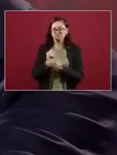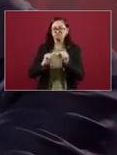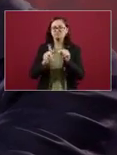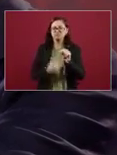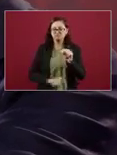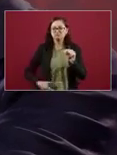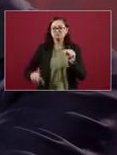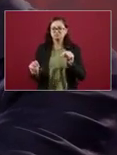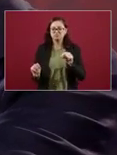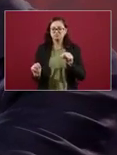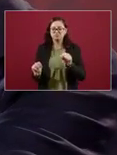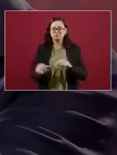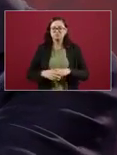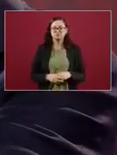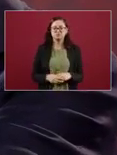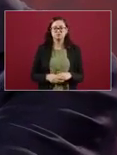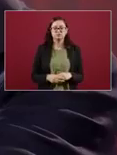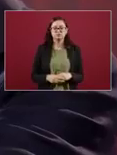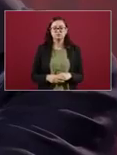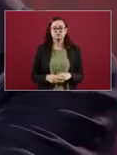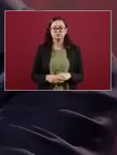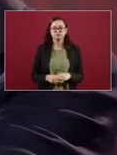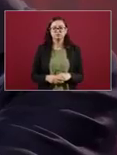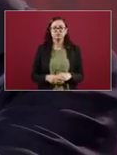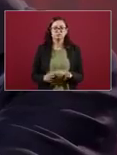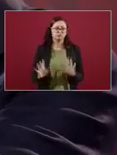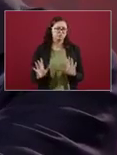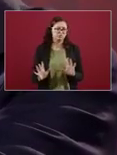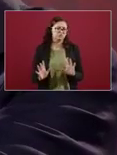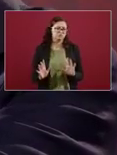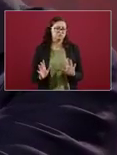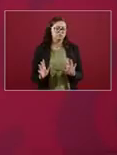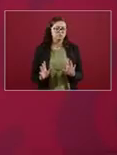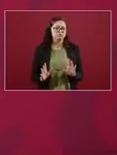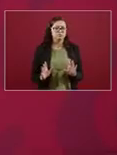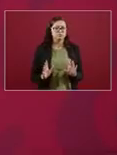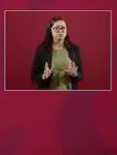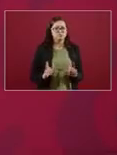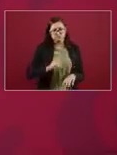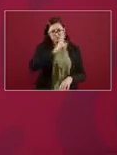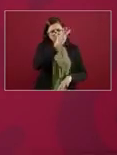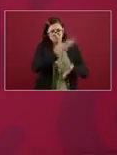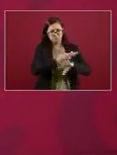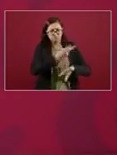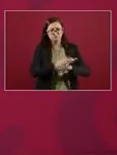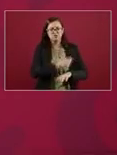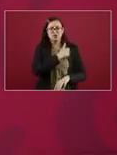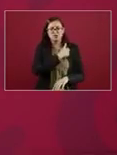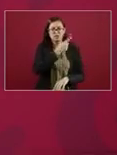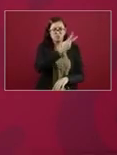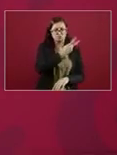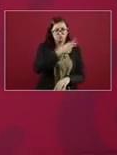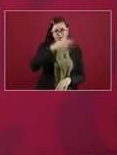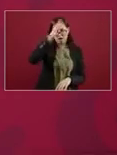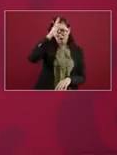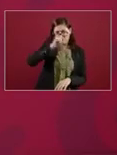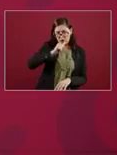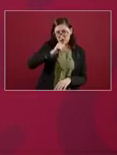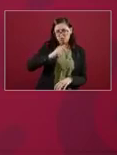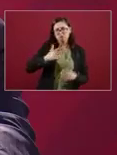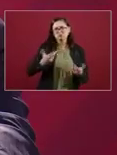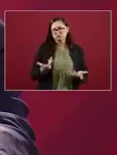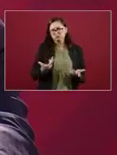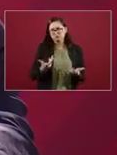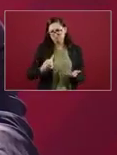México y fue aceptado por Estados Unidos y por Canadá.